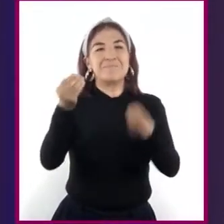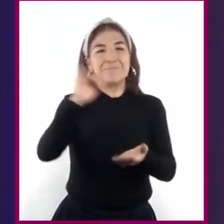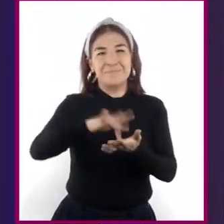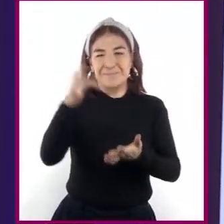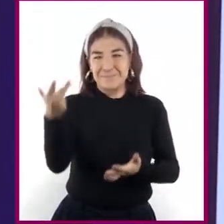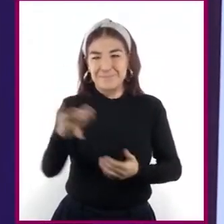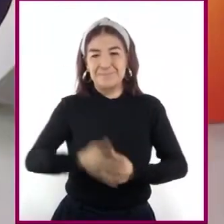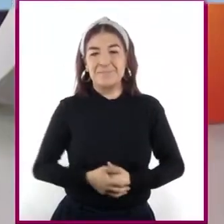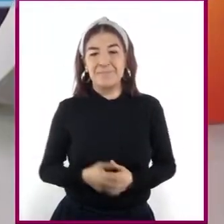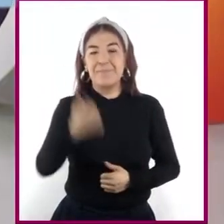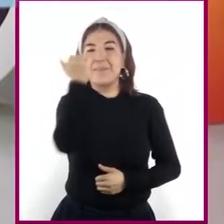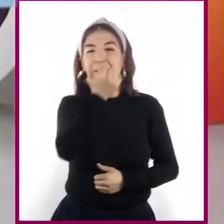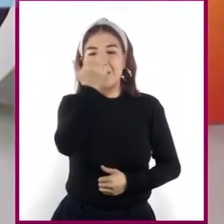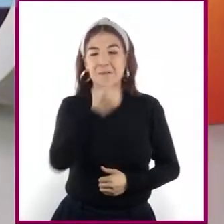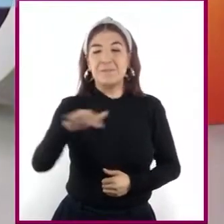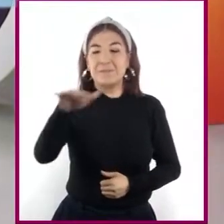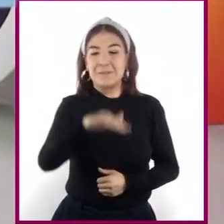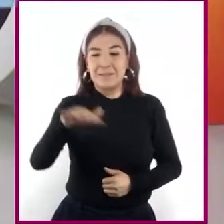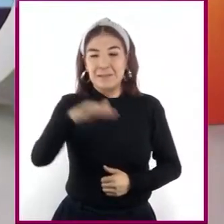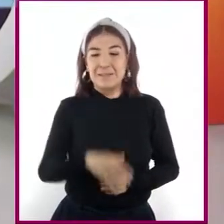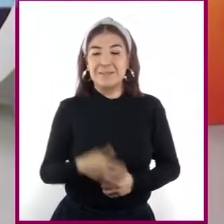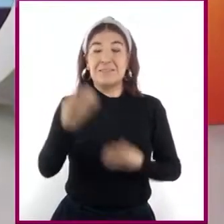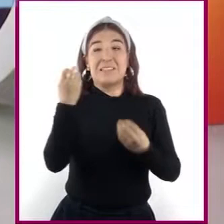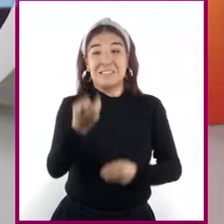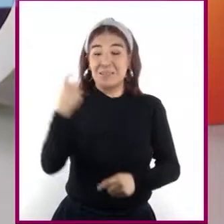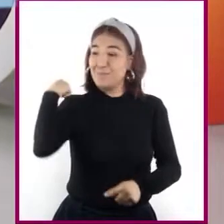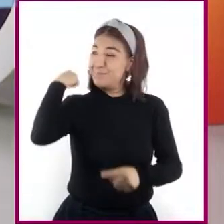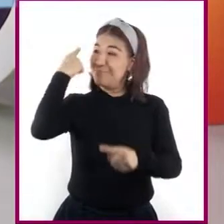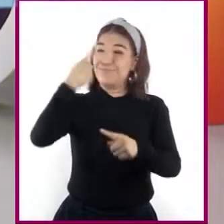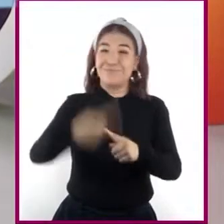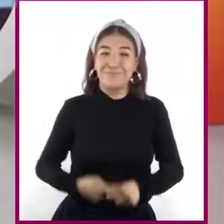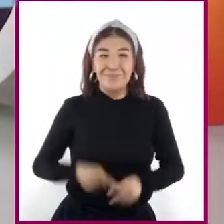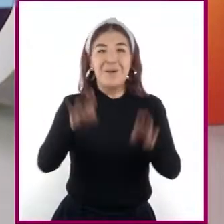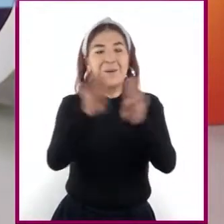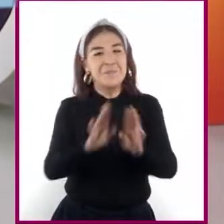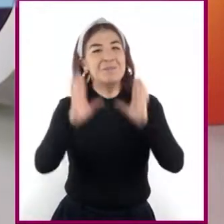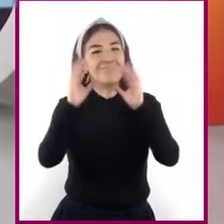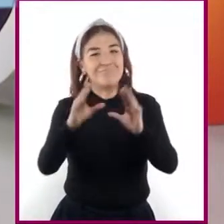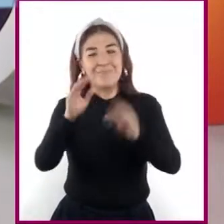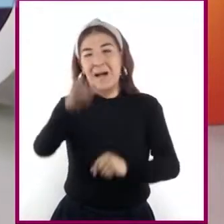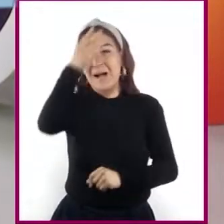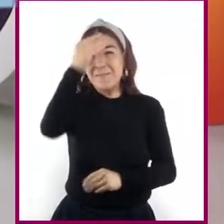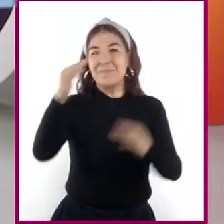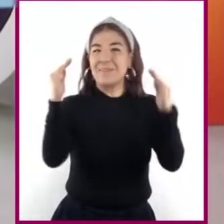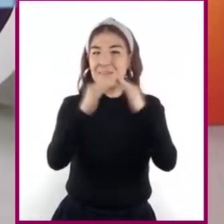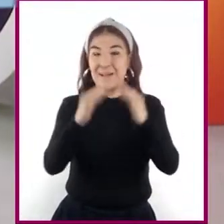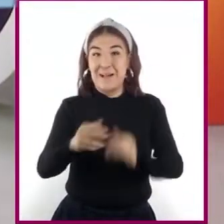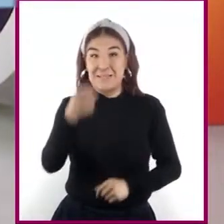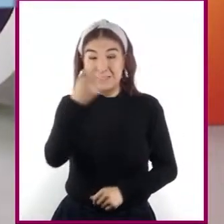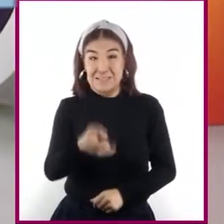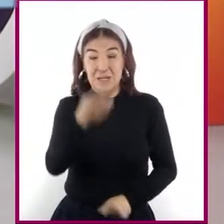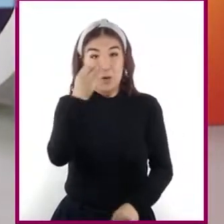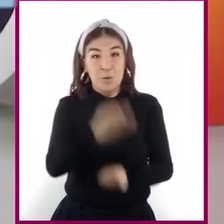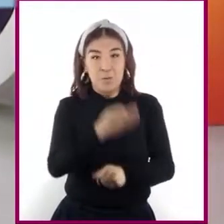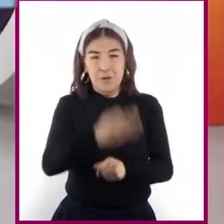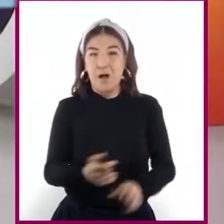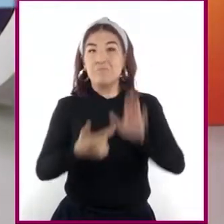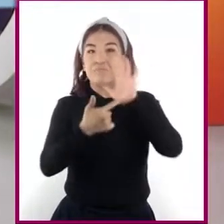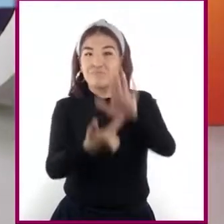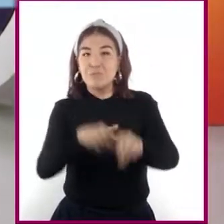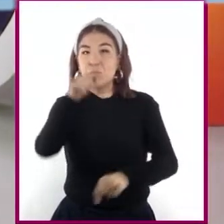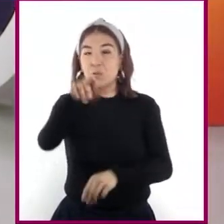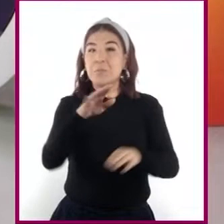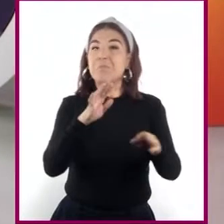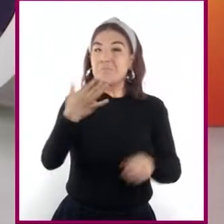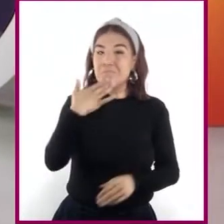gracias, Leslie. Alumnas y alumnos, ha sido un largo recorrido a través de Aprende en Casa, así que es momento de demostrar todo lo que han aprendido en